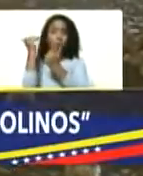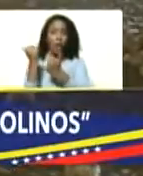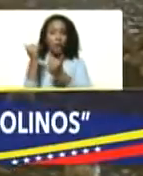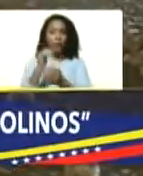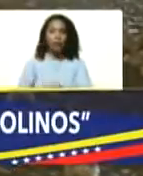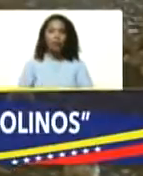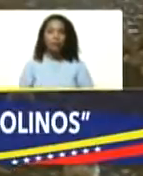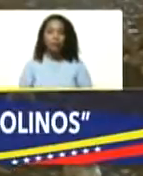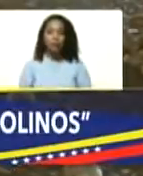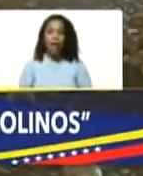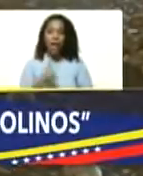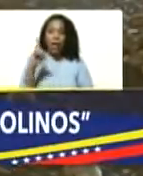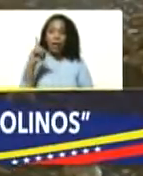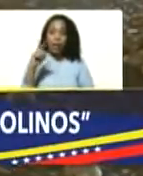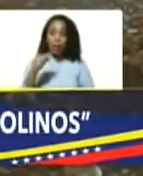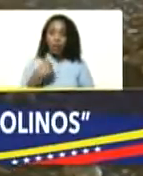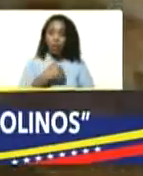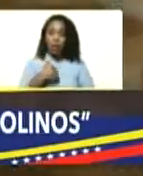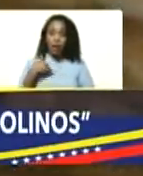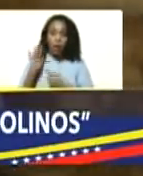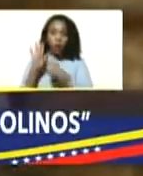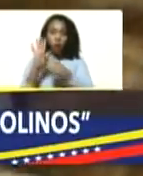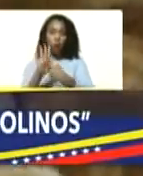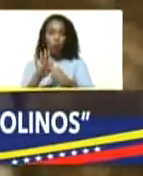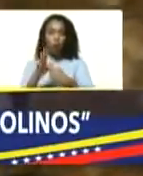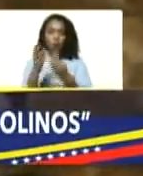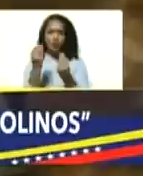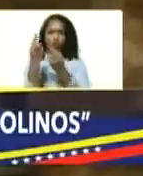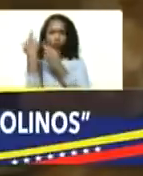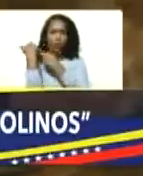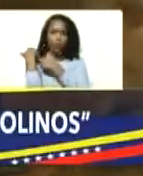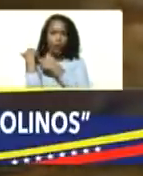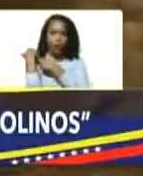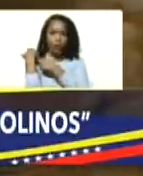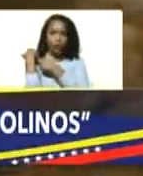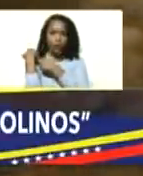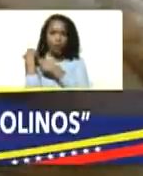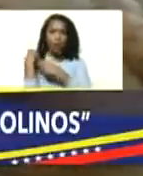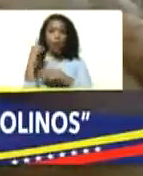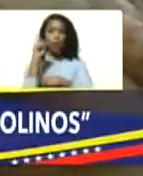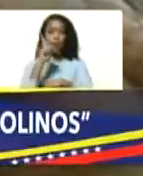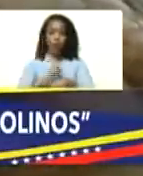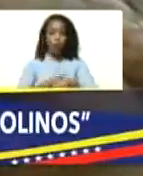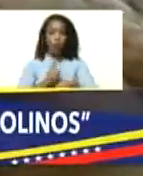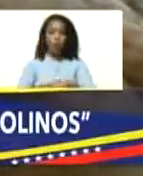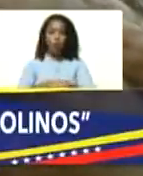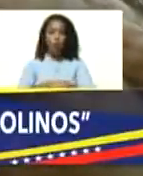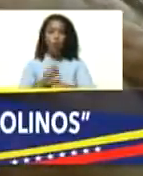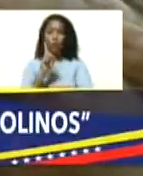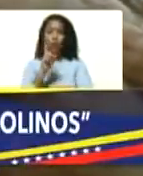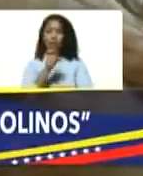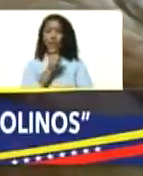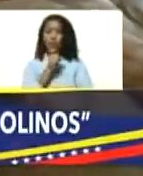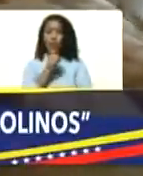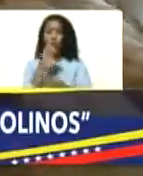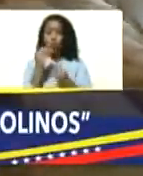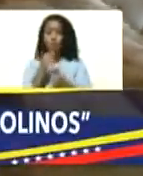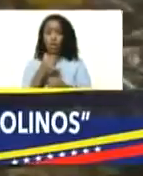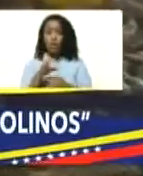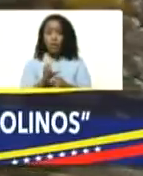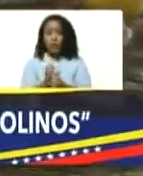también destacó con mucha responsabilidad en un momento en una coyuntura donde hubo mucha apertura económica